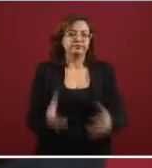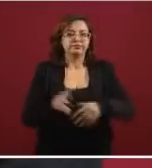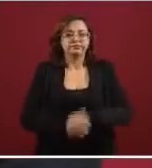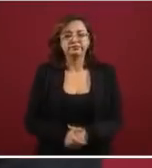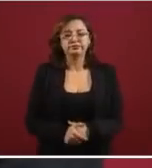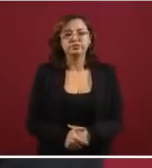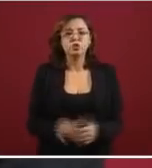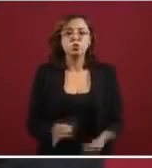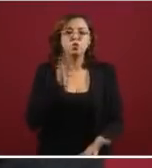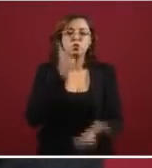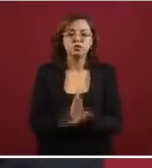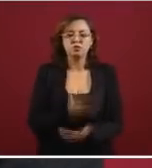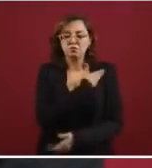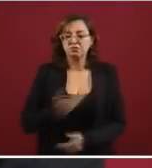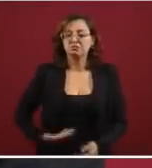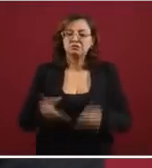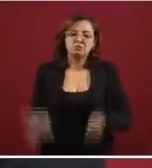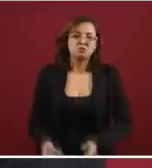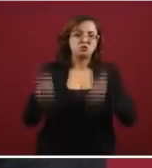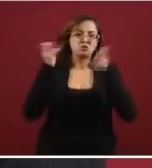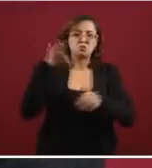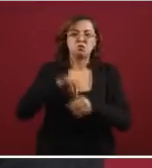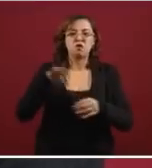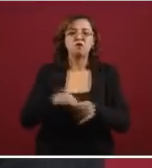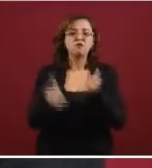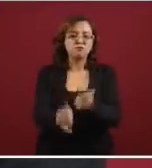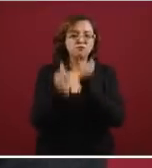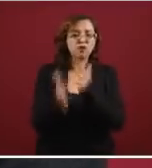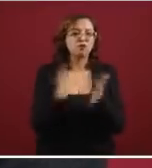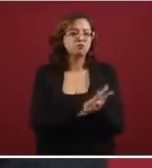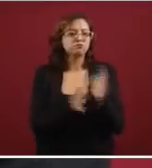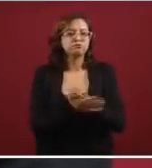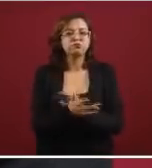nada más se robó la presidencia en complicidad con Fox